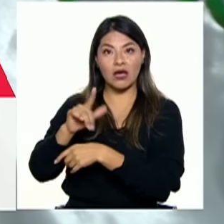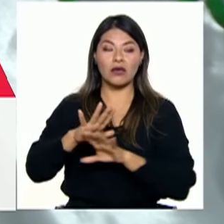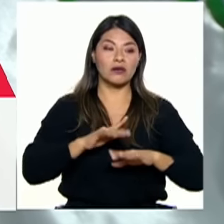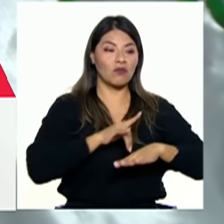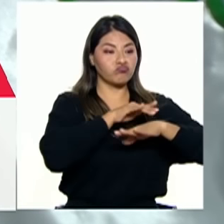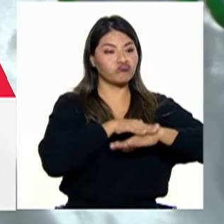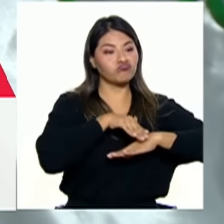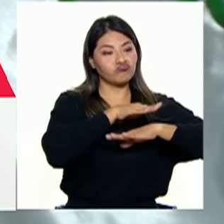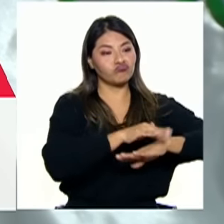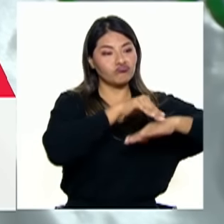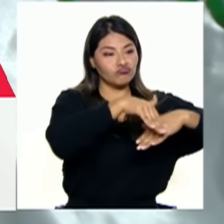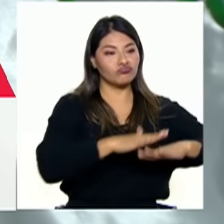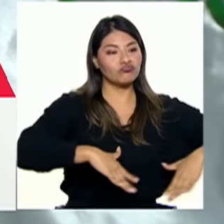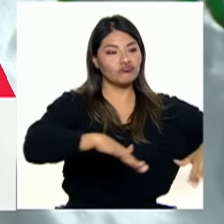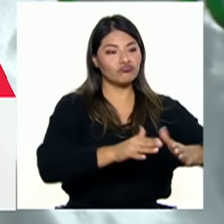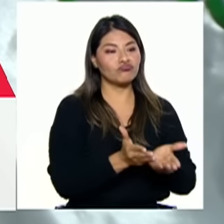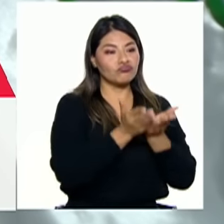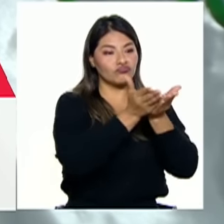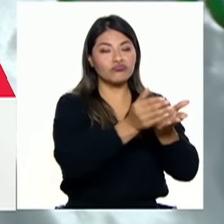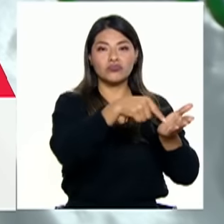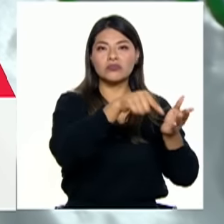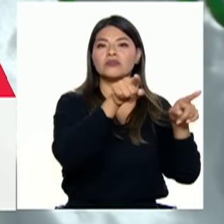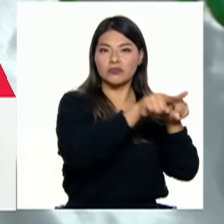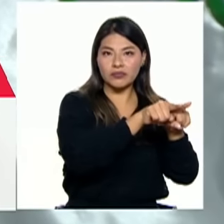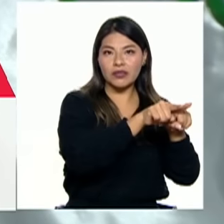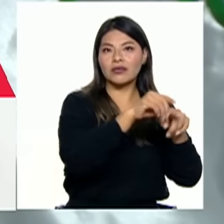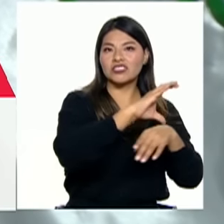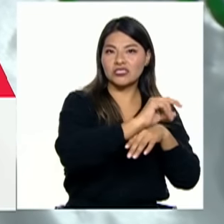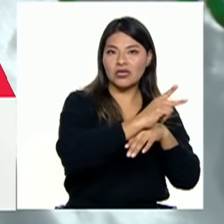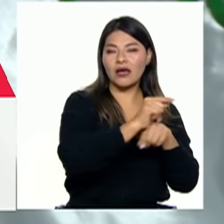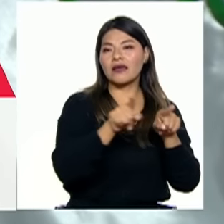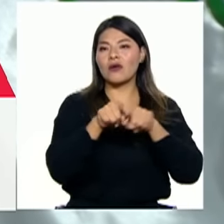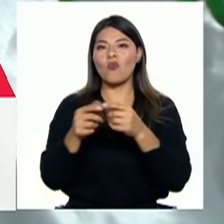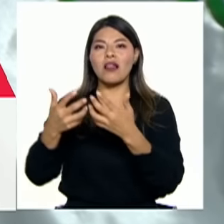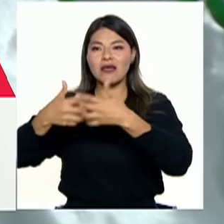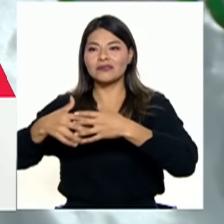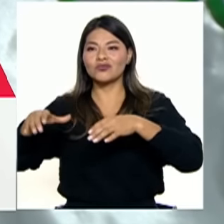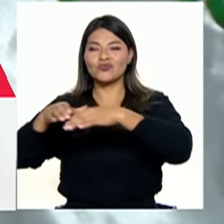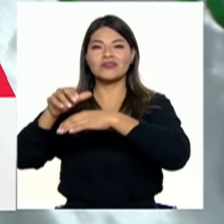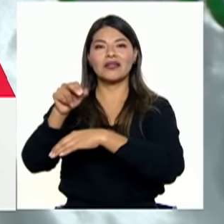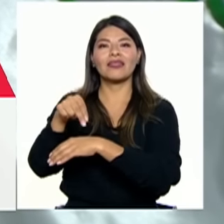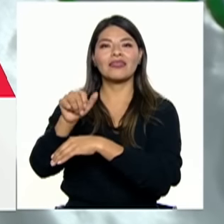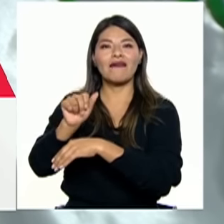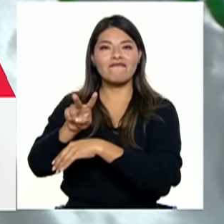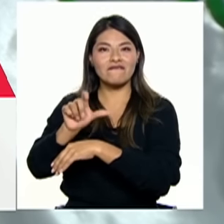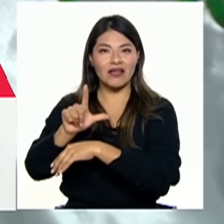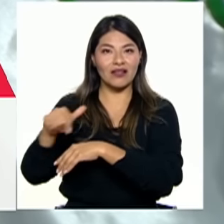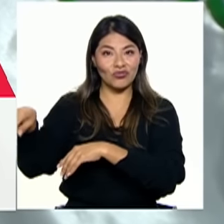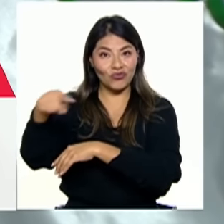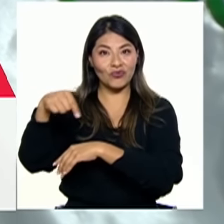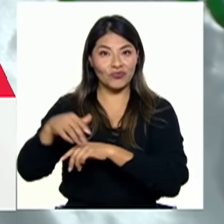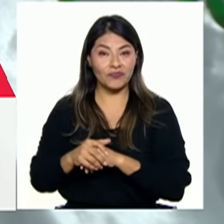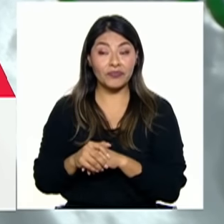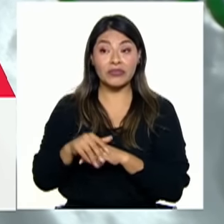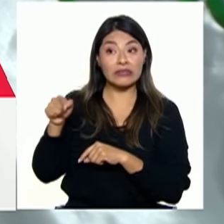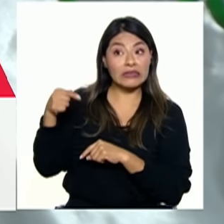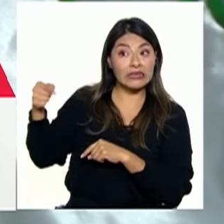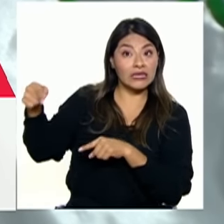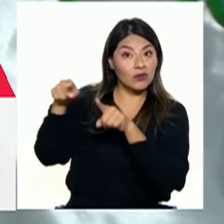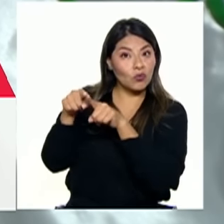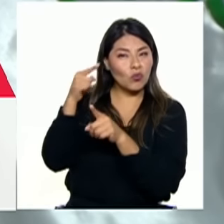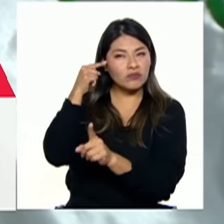Chancay y la industria naval. En paralelo, en julio del presente año estará listo el programa